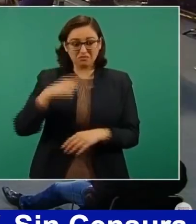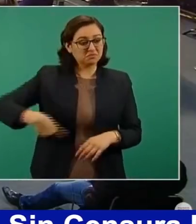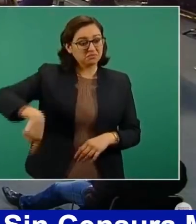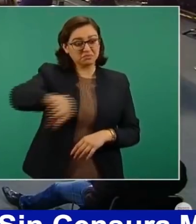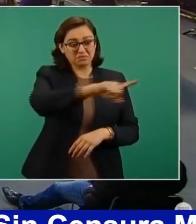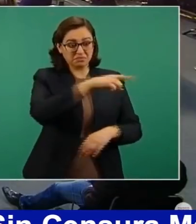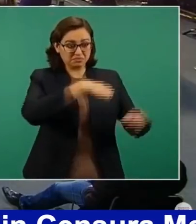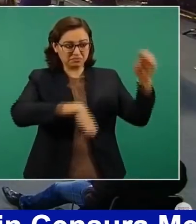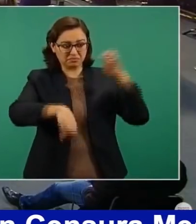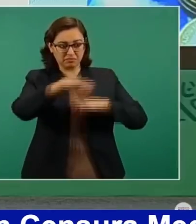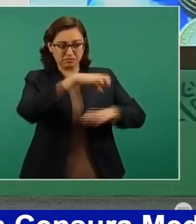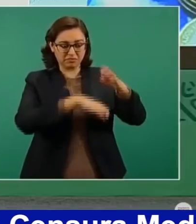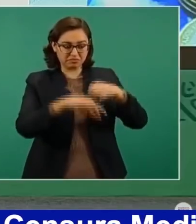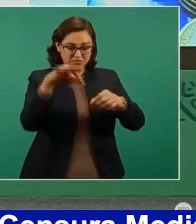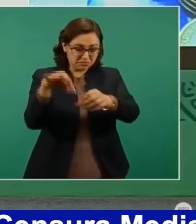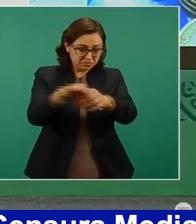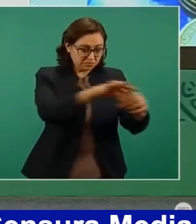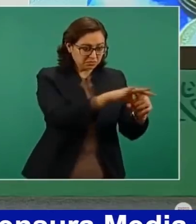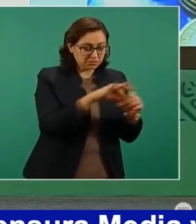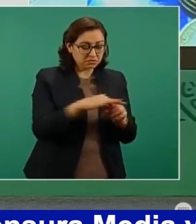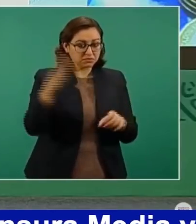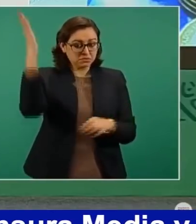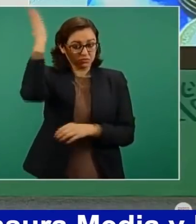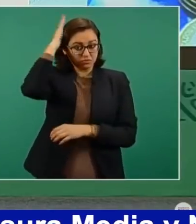y Coparmex encabezó